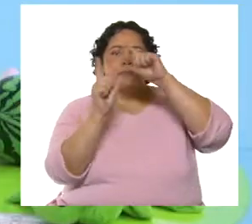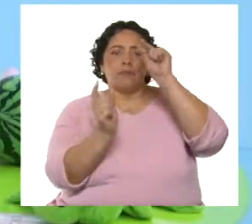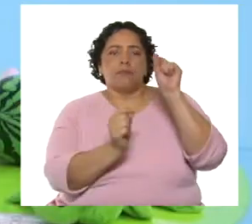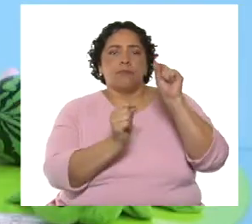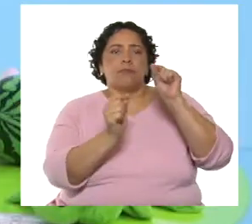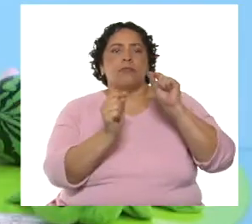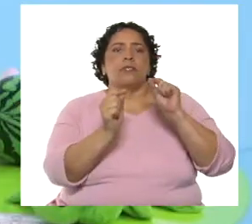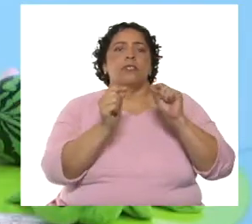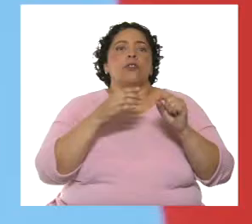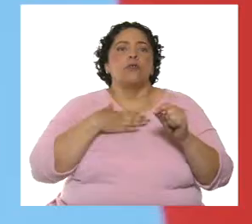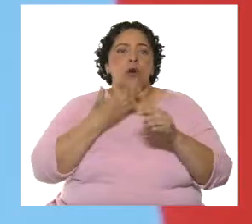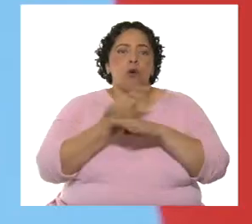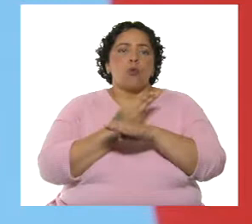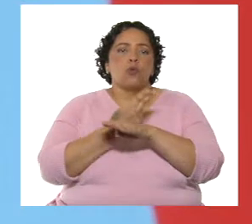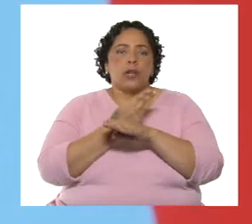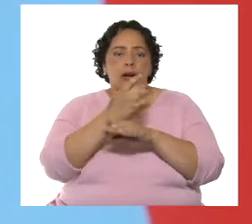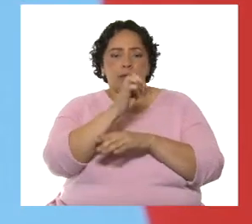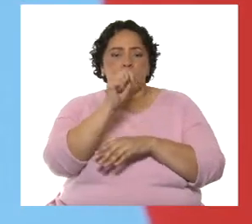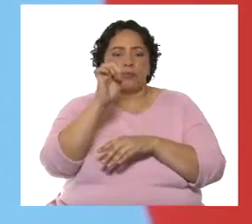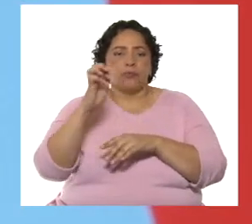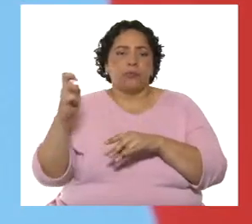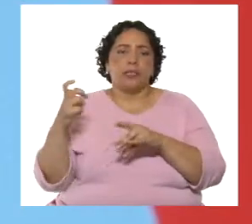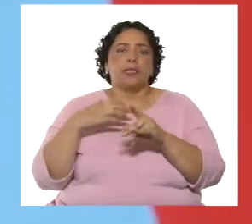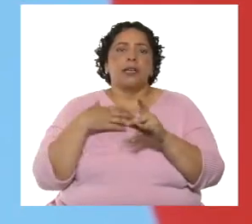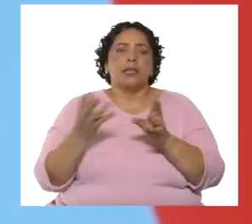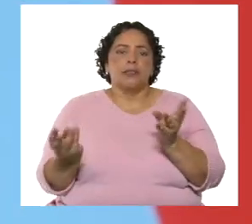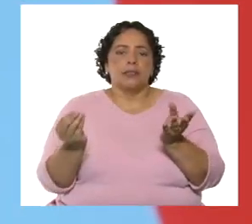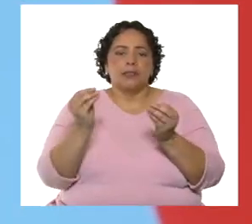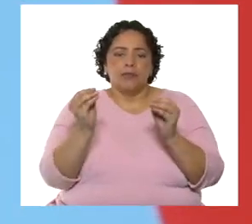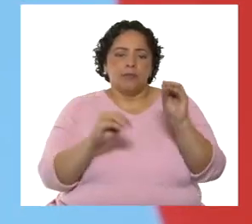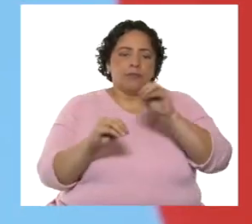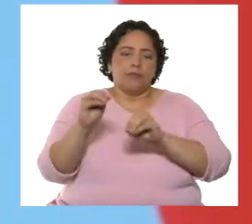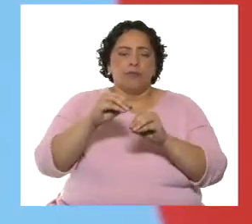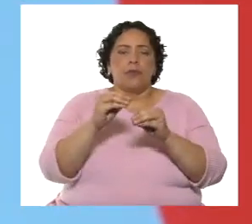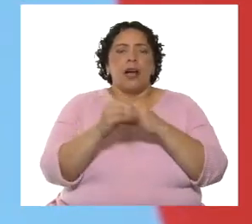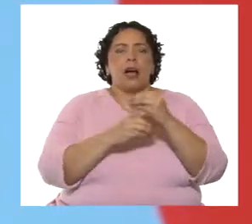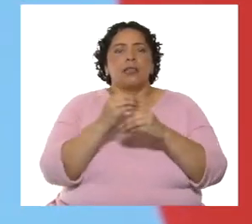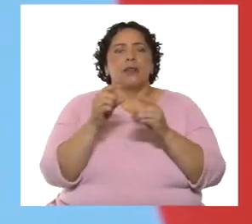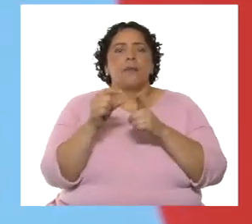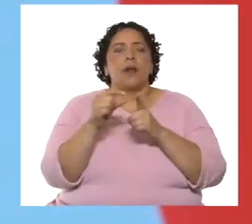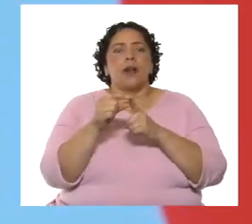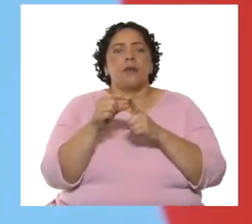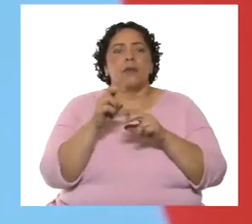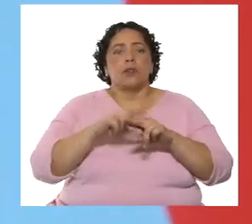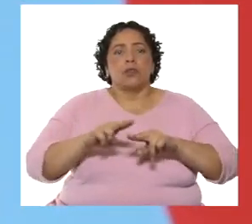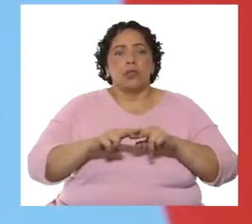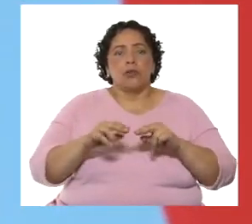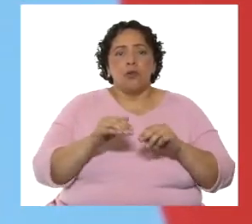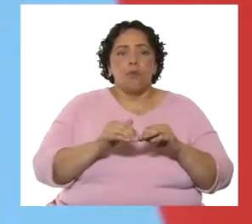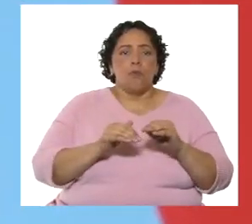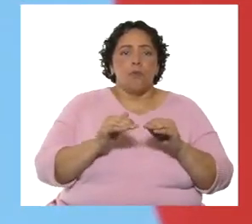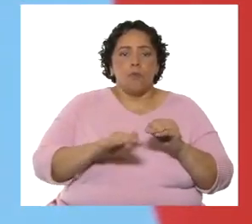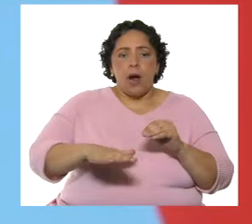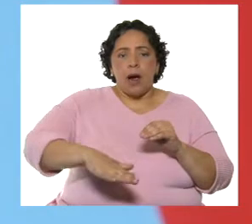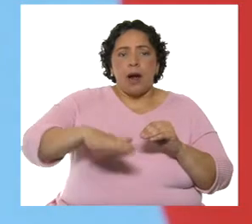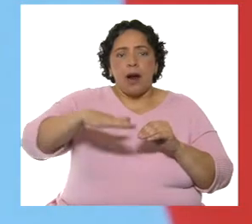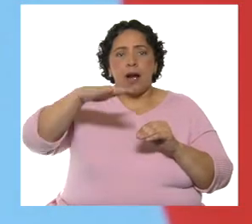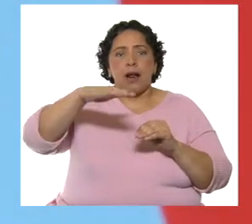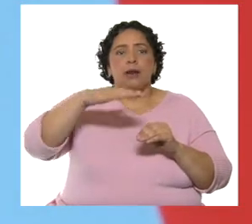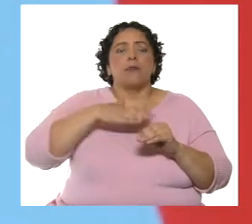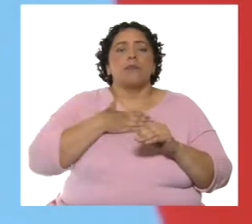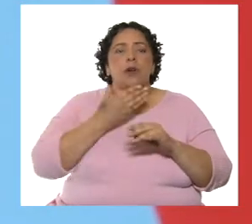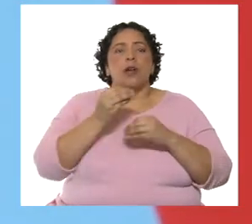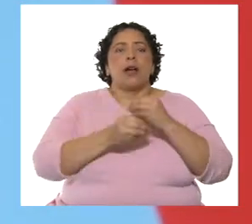utilizar esas letras y luego armar las palabras. Si son niños más grandes que pueden armar letras y